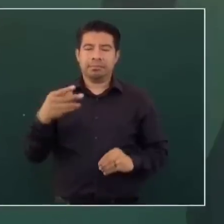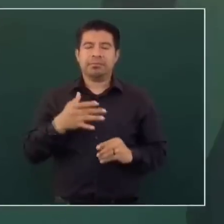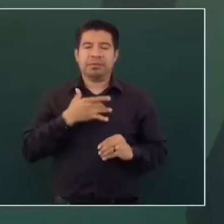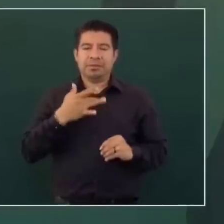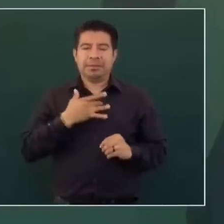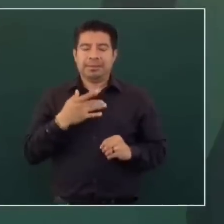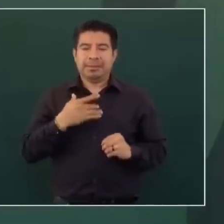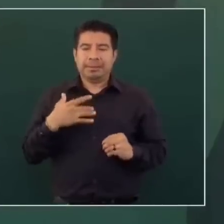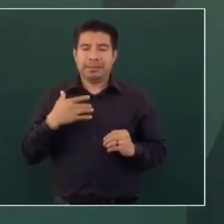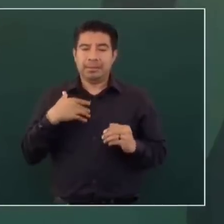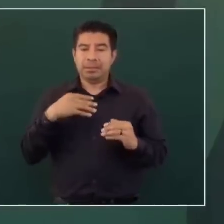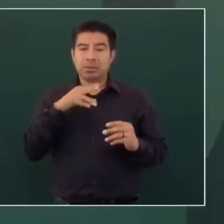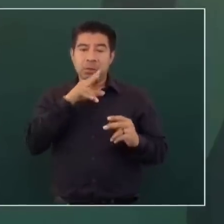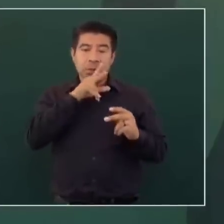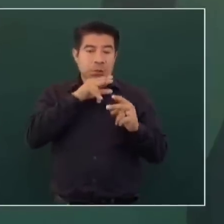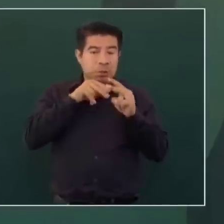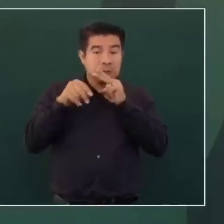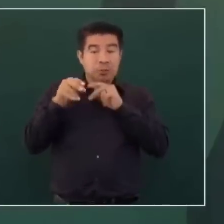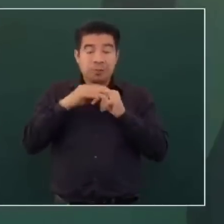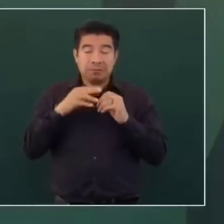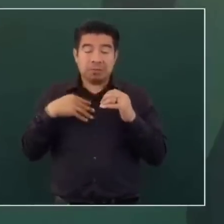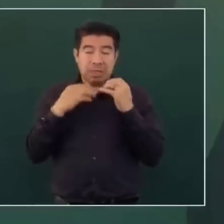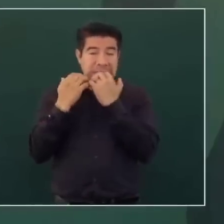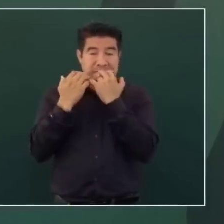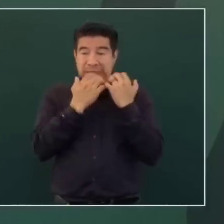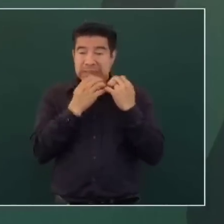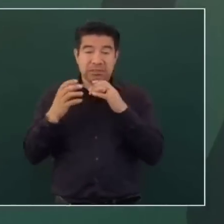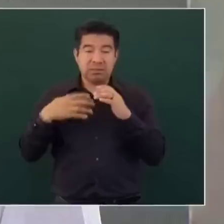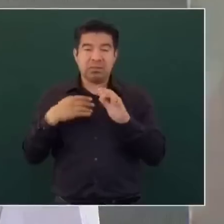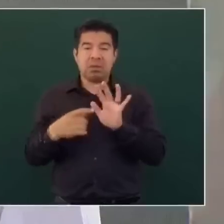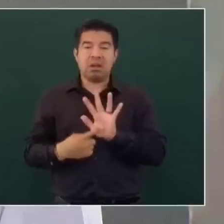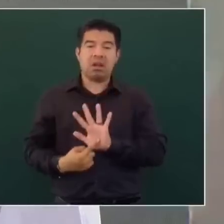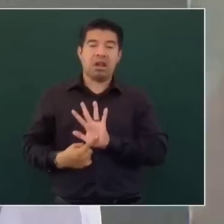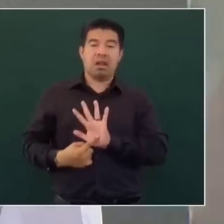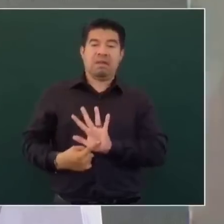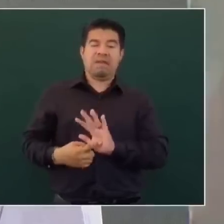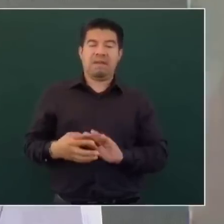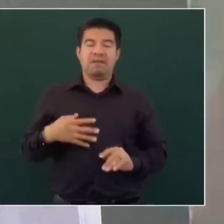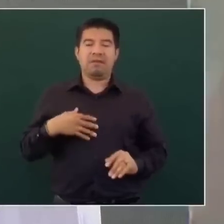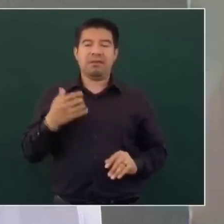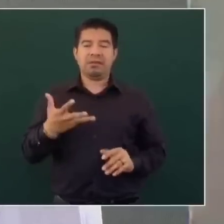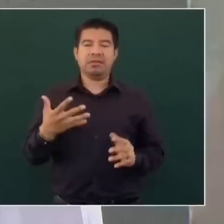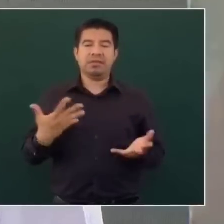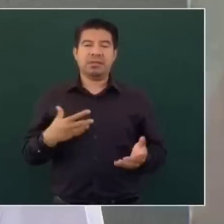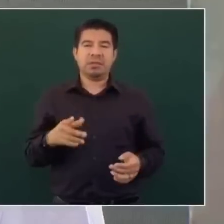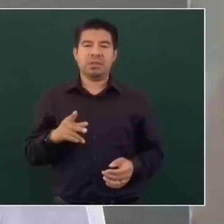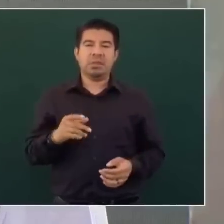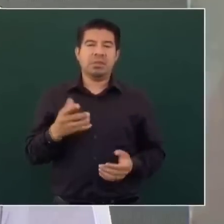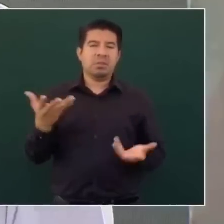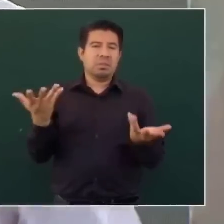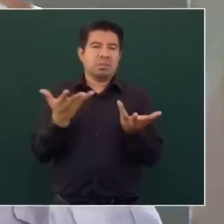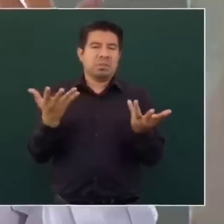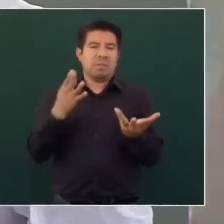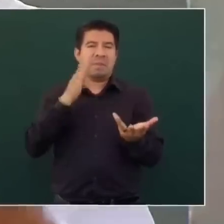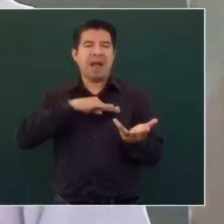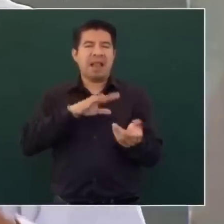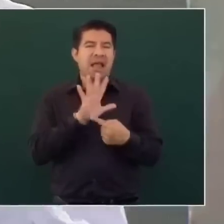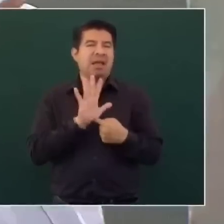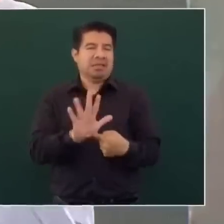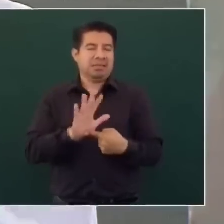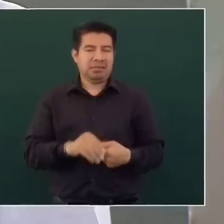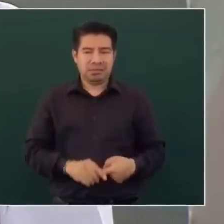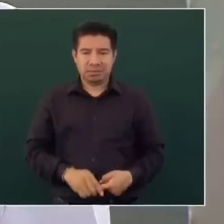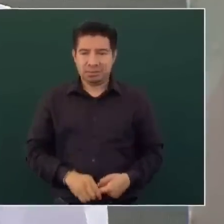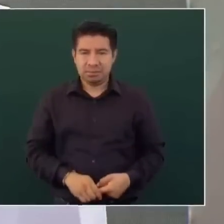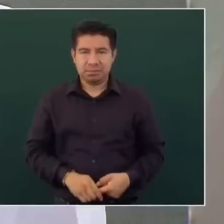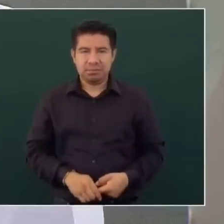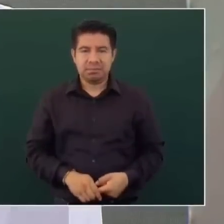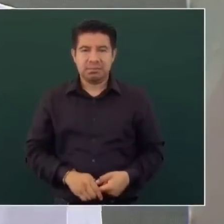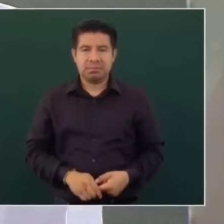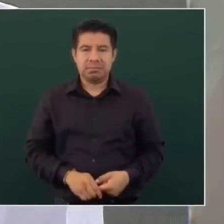se